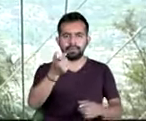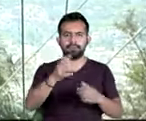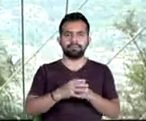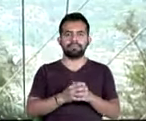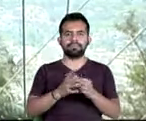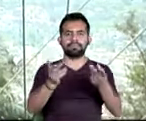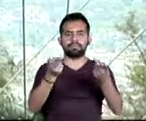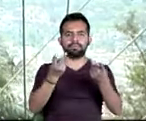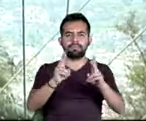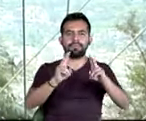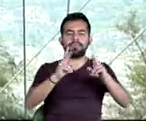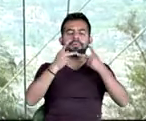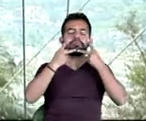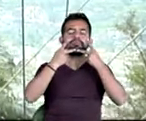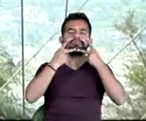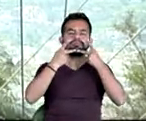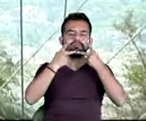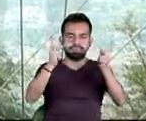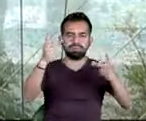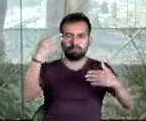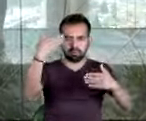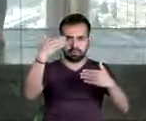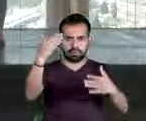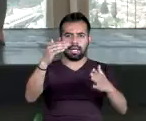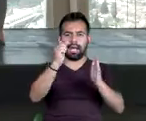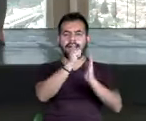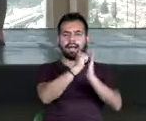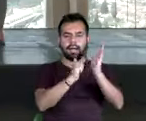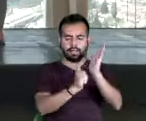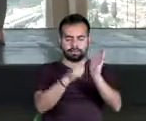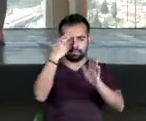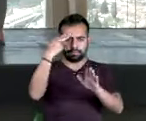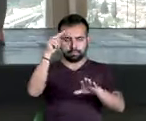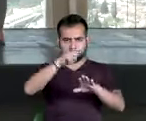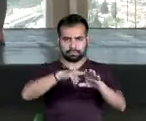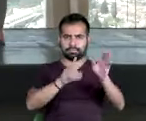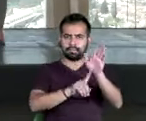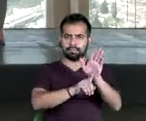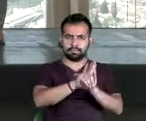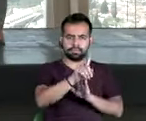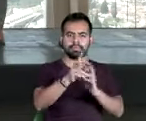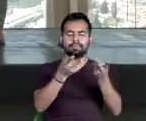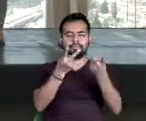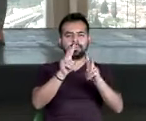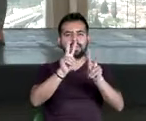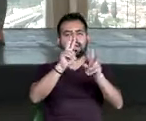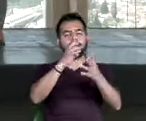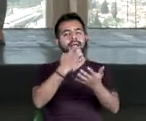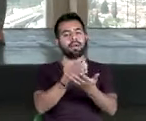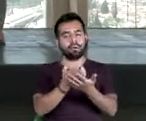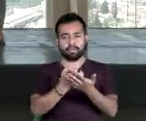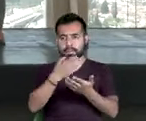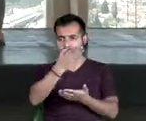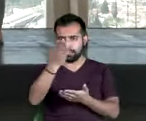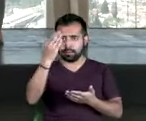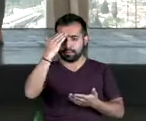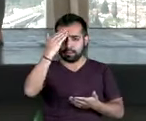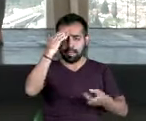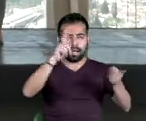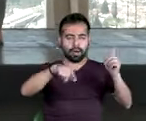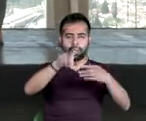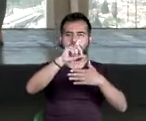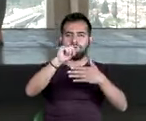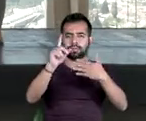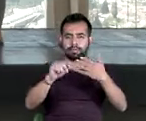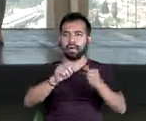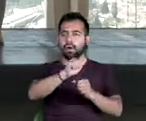monitoreo de políticas públicas, agendas nacionales e internacionales de desarrollo. Y en el ámbito de la economía, ustedes saben, hay quienes vienen de las finanzas, hay quienes